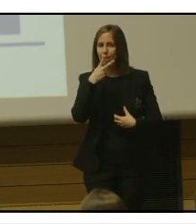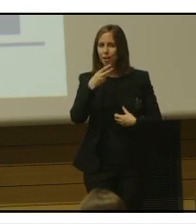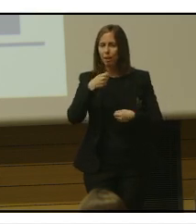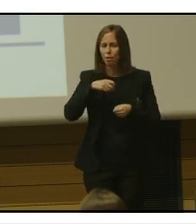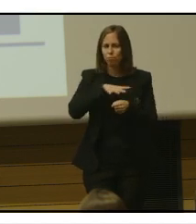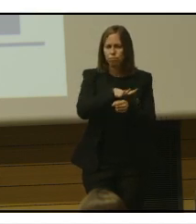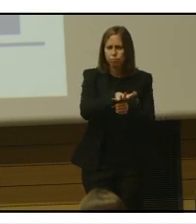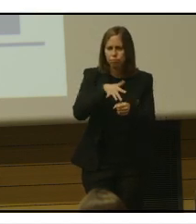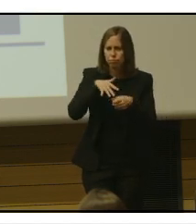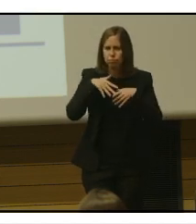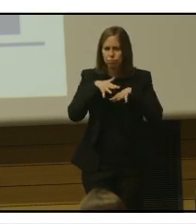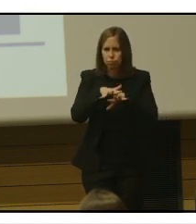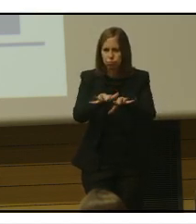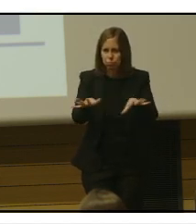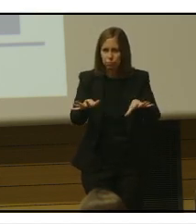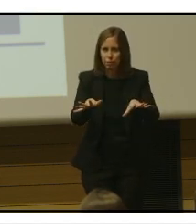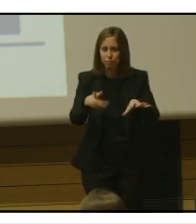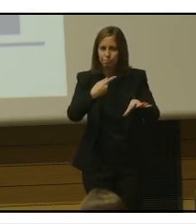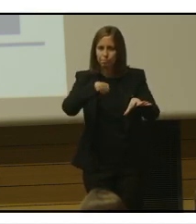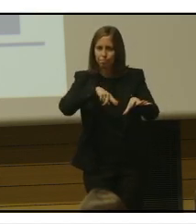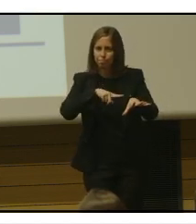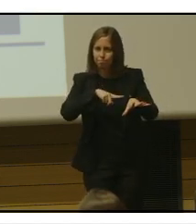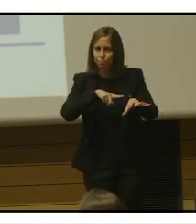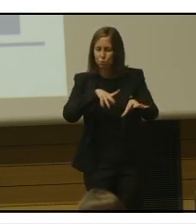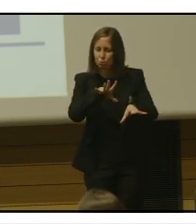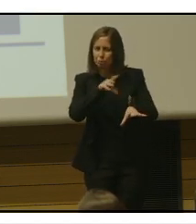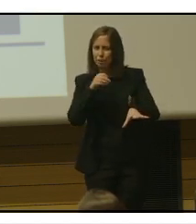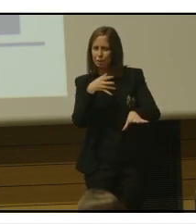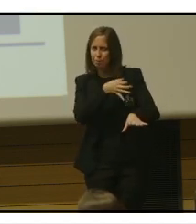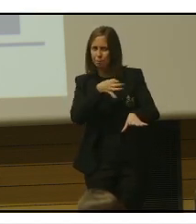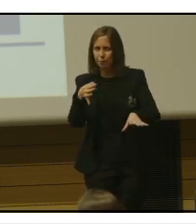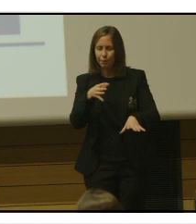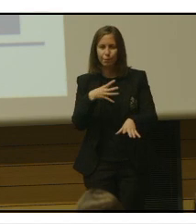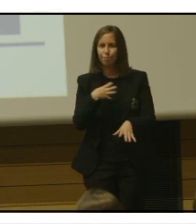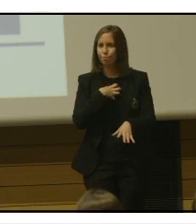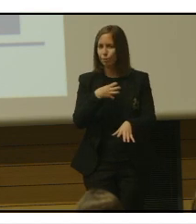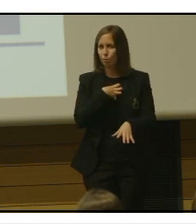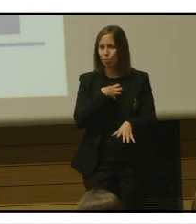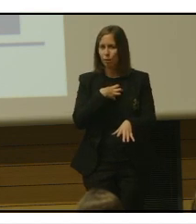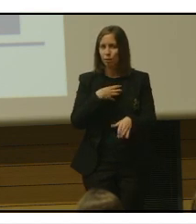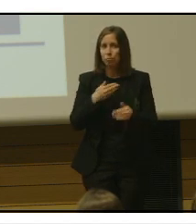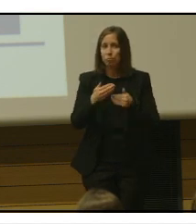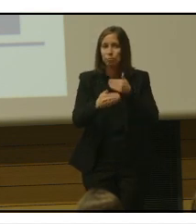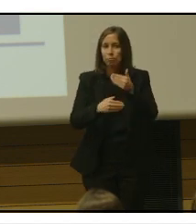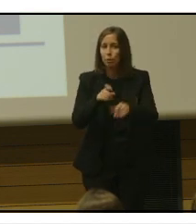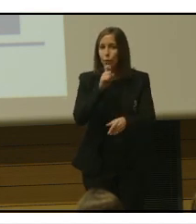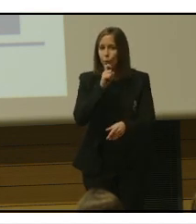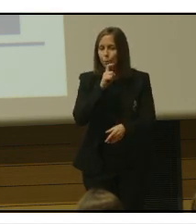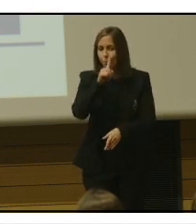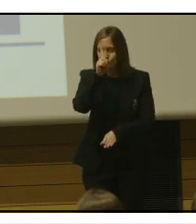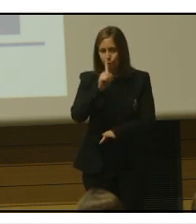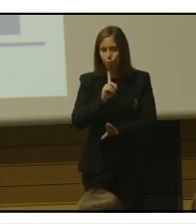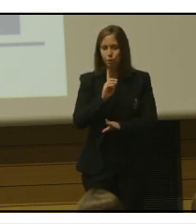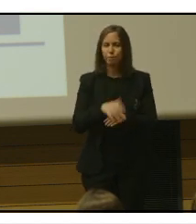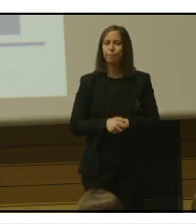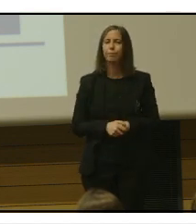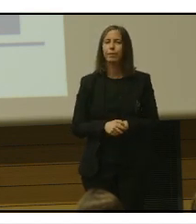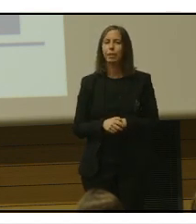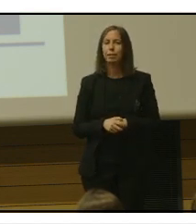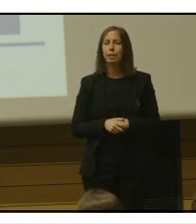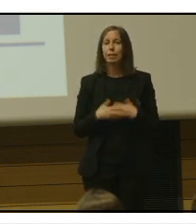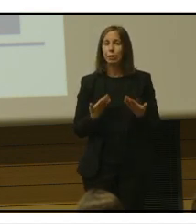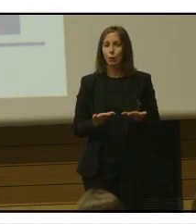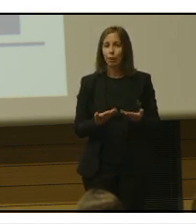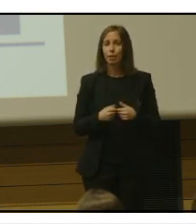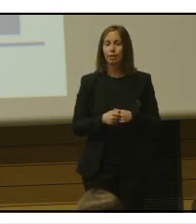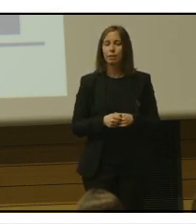ramificaciones que nosotros, pues yo creo que nunca acabamos de comprender y no sabemos hacia dónde van y hasta dónde pueden llegar. Entonces, pues hay que